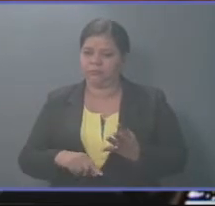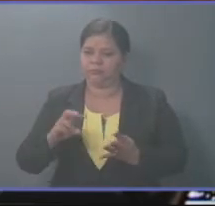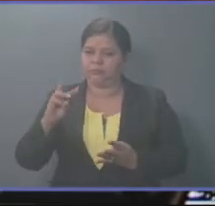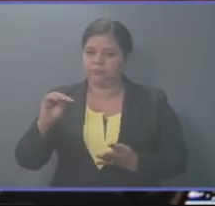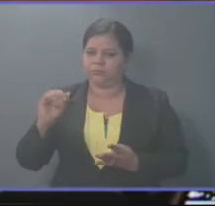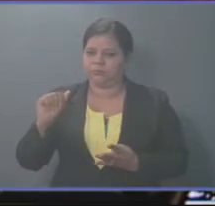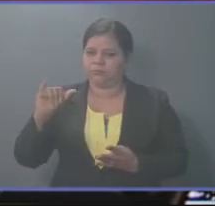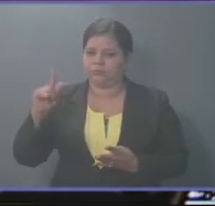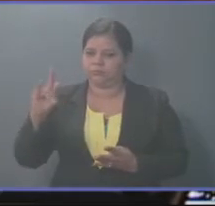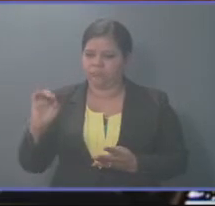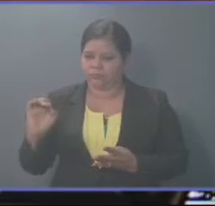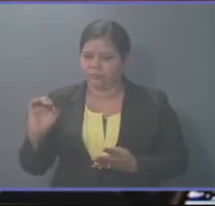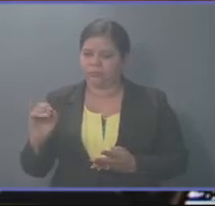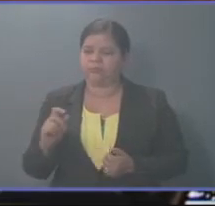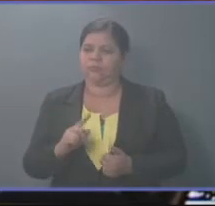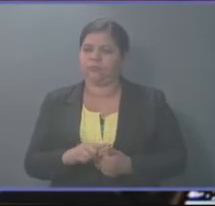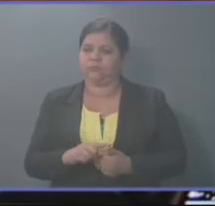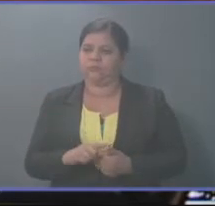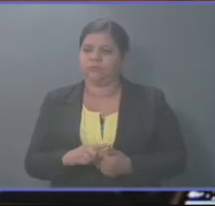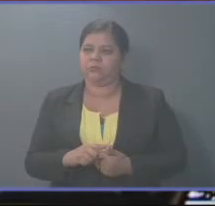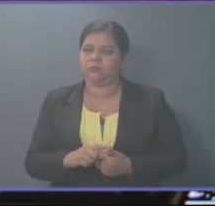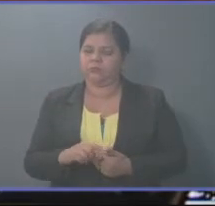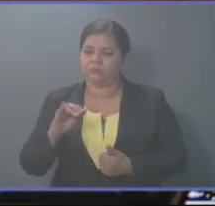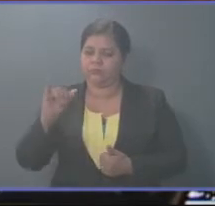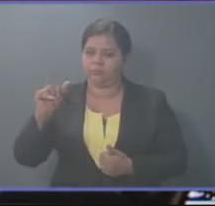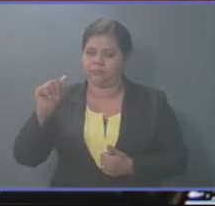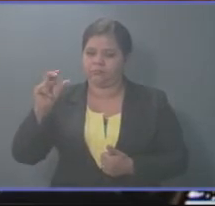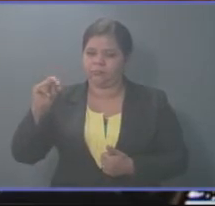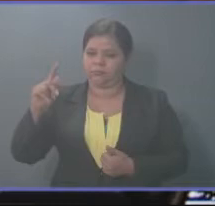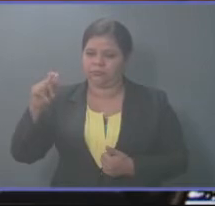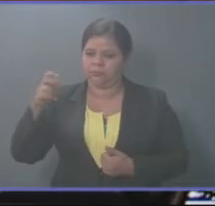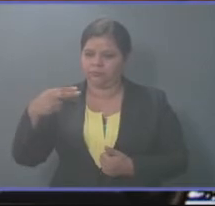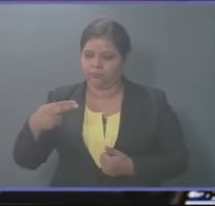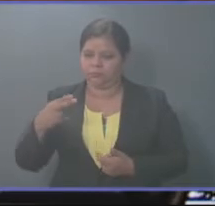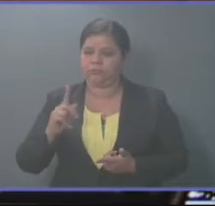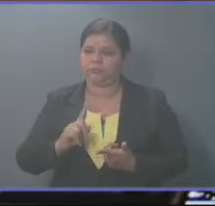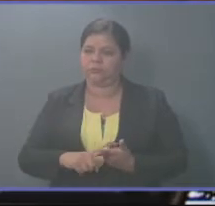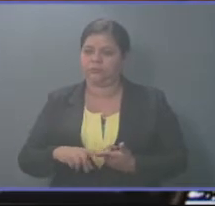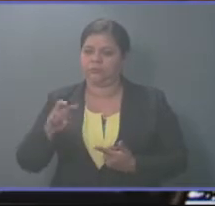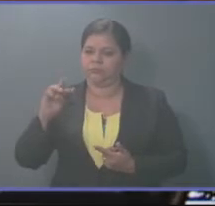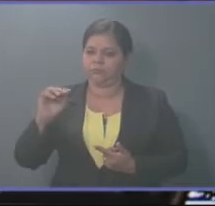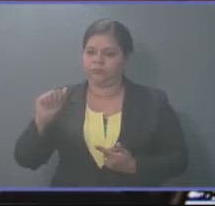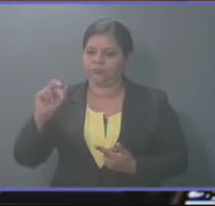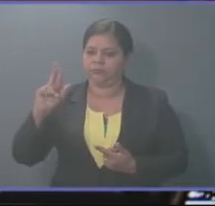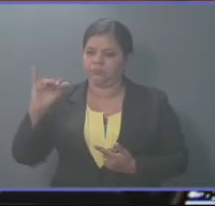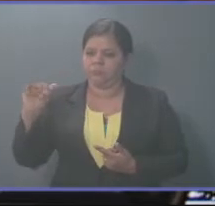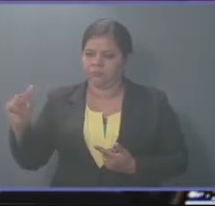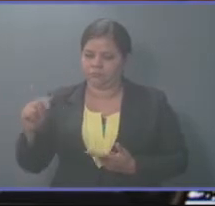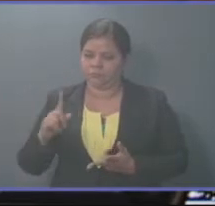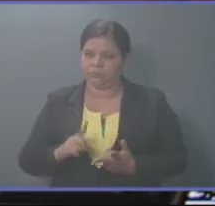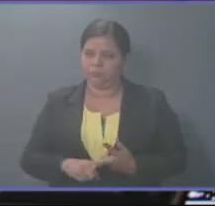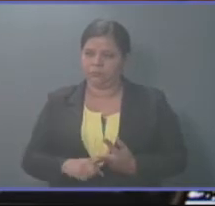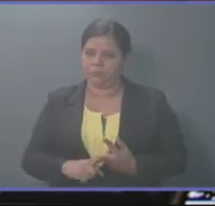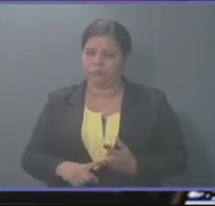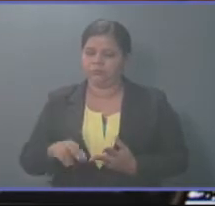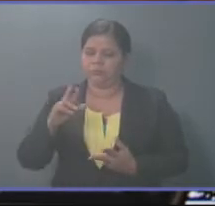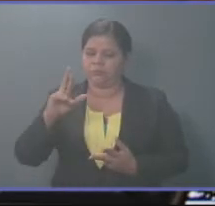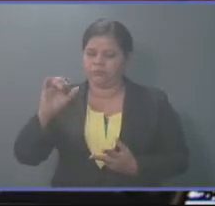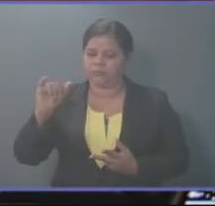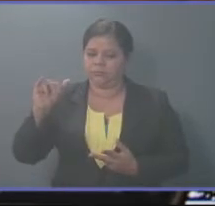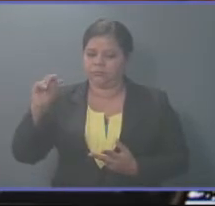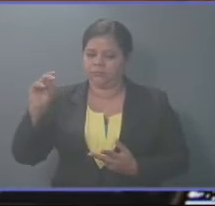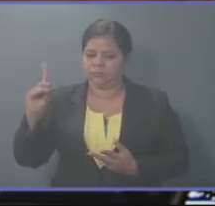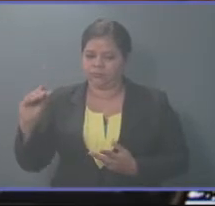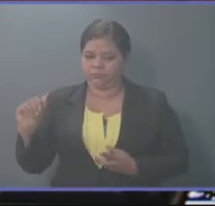Maite Gabriela Iraeta Escalante, Janet Corbera Palacios de Lazo, María Vicenta Reyes Granados, Reina